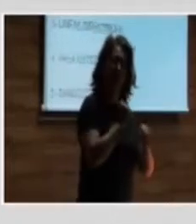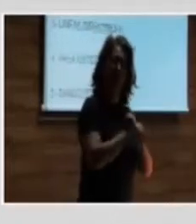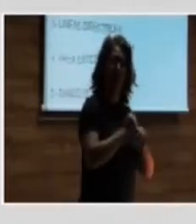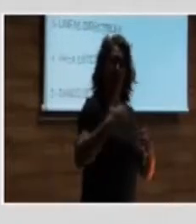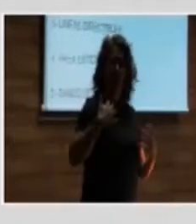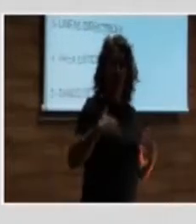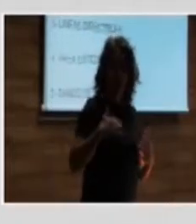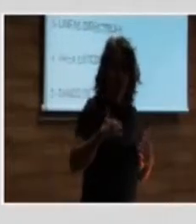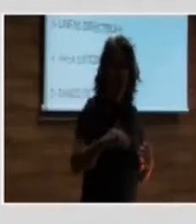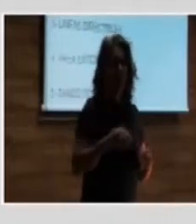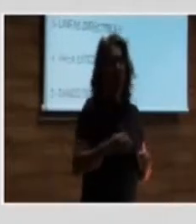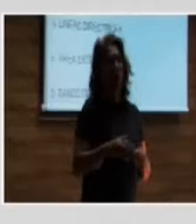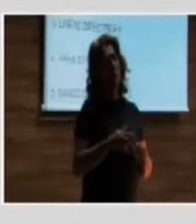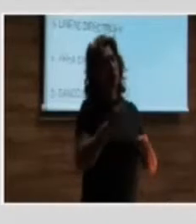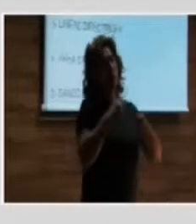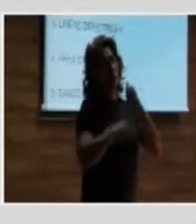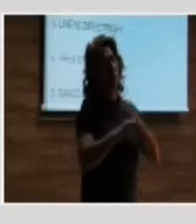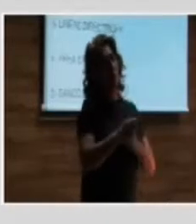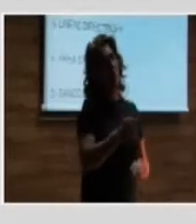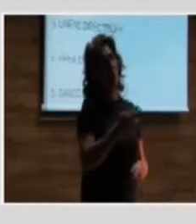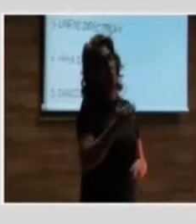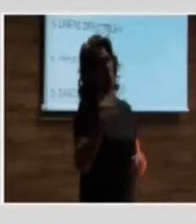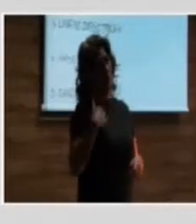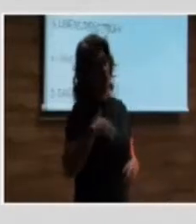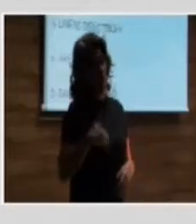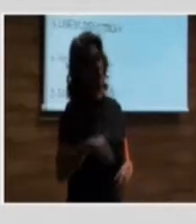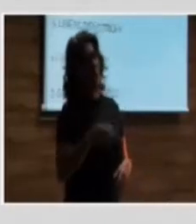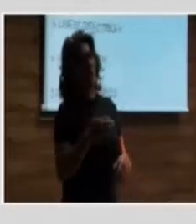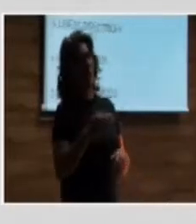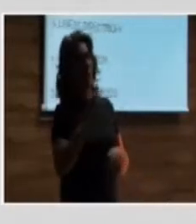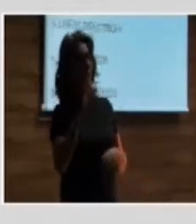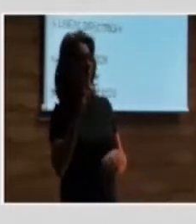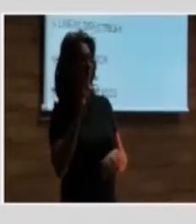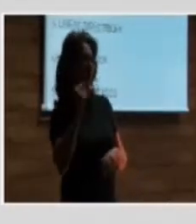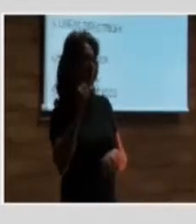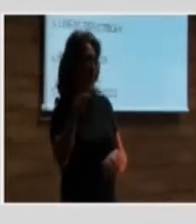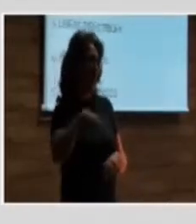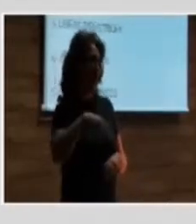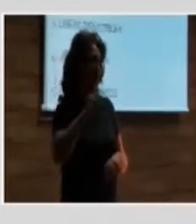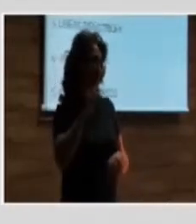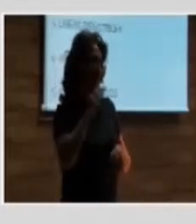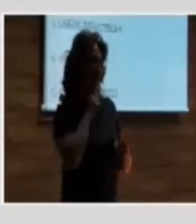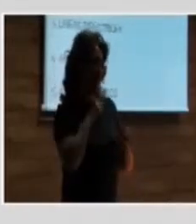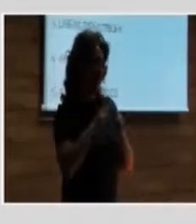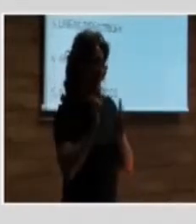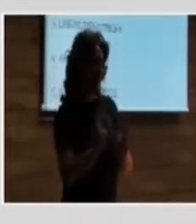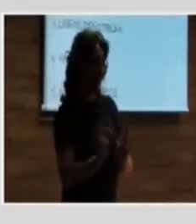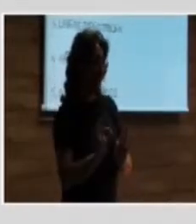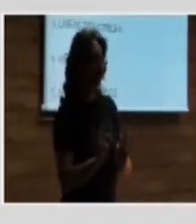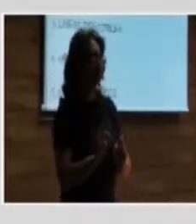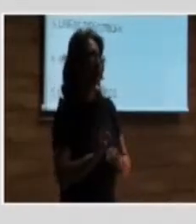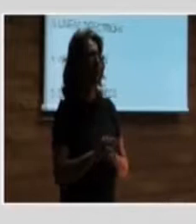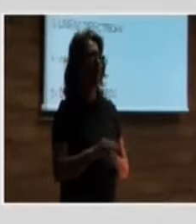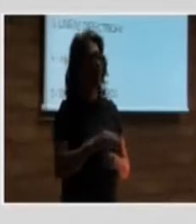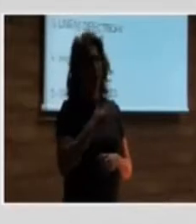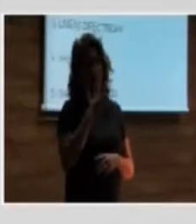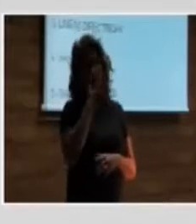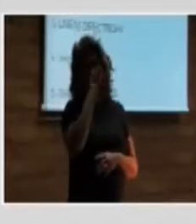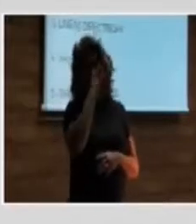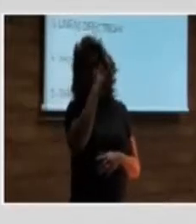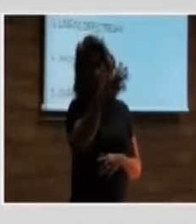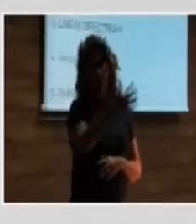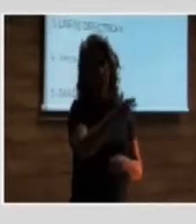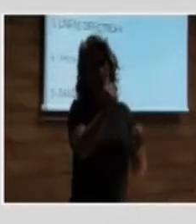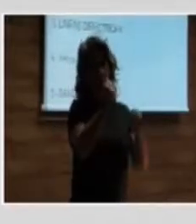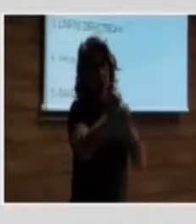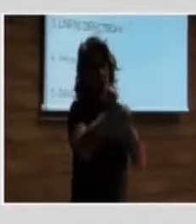la vejez, que se llama PAMI. Pero más allá de los avatares políticos, el programa ya tiene más de 5 años y viene trabajando en